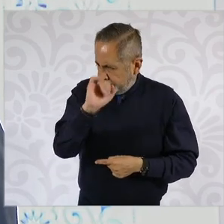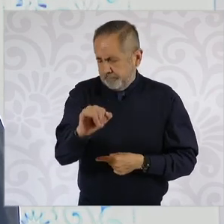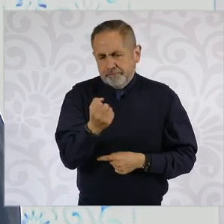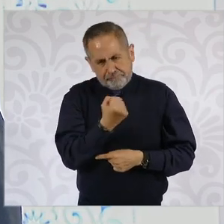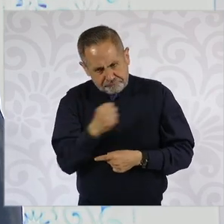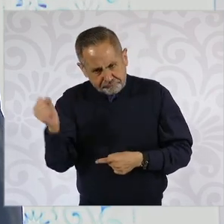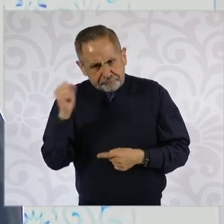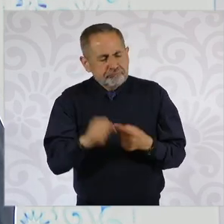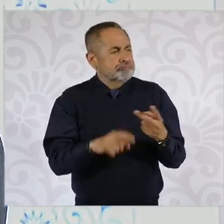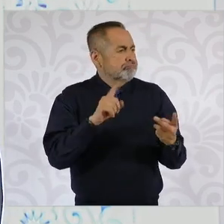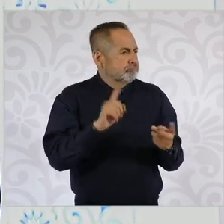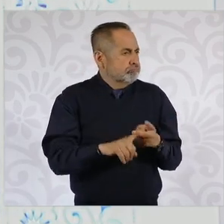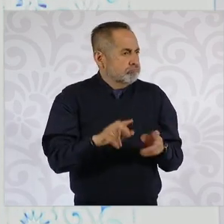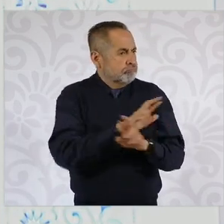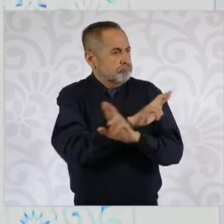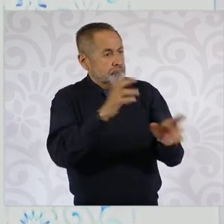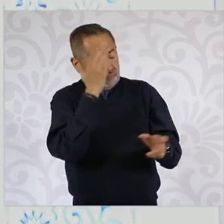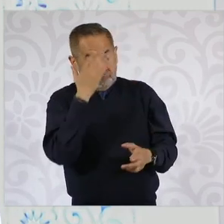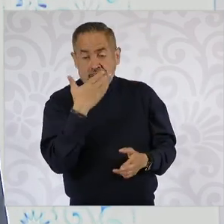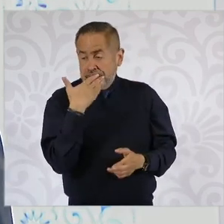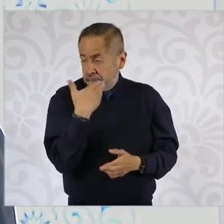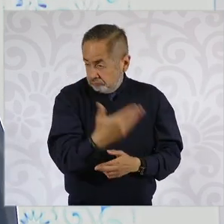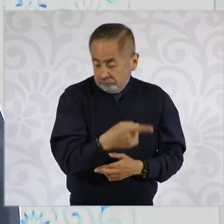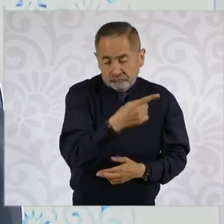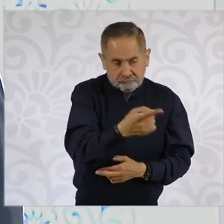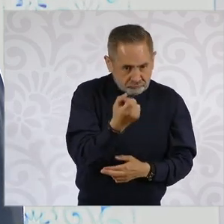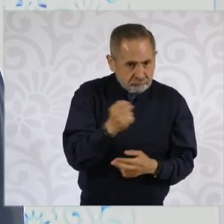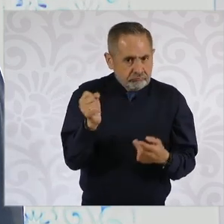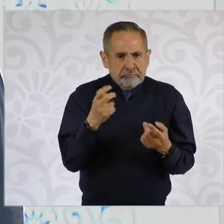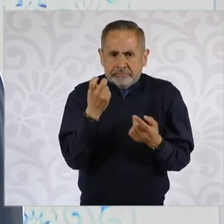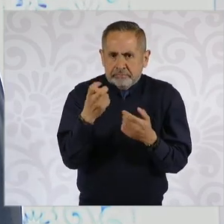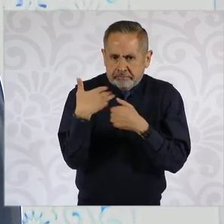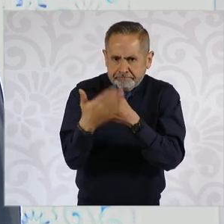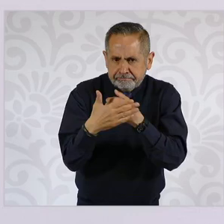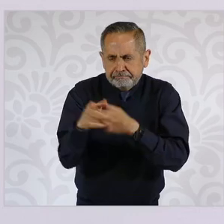abogadas, reconocidos con